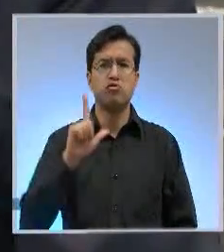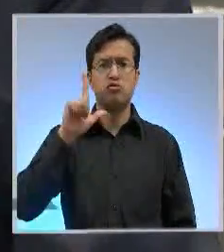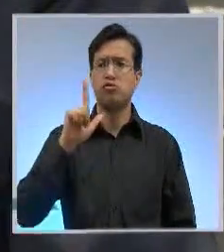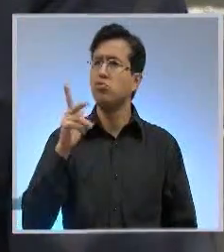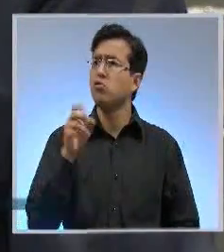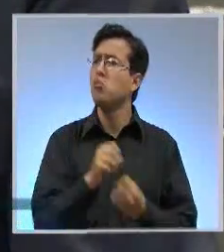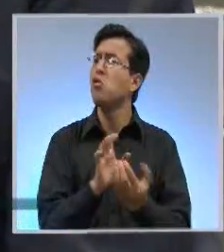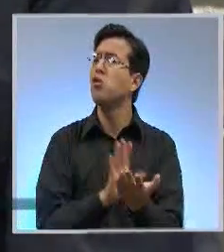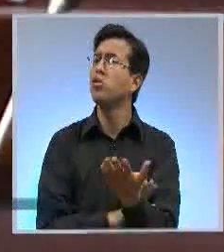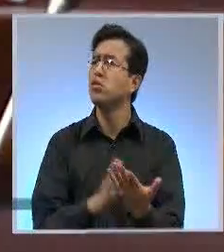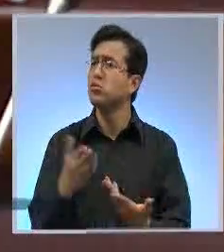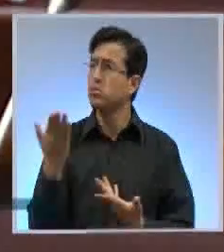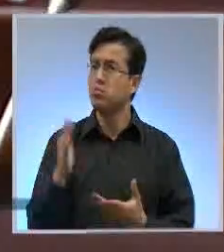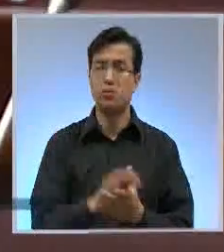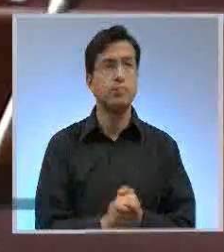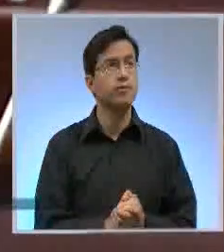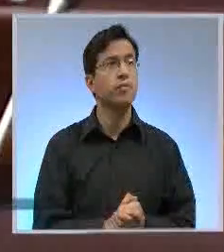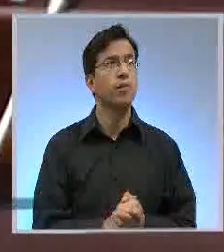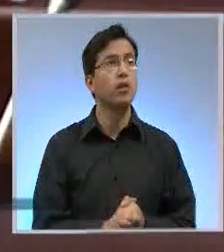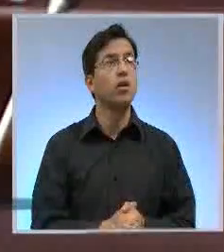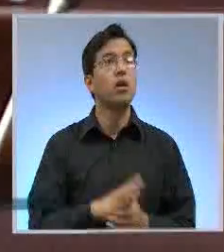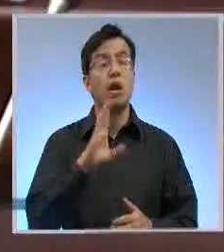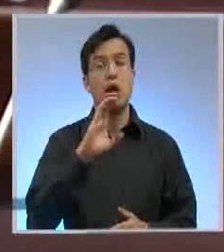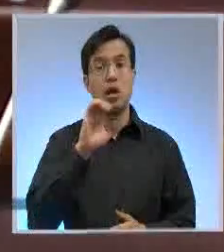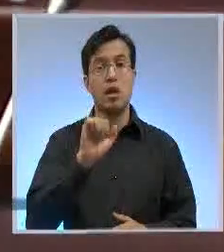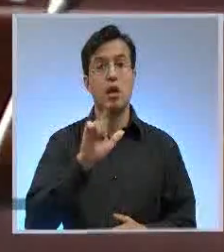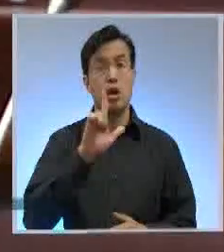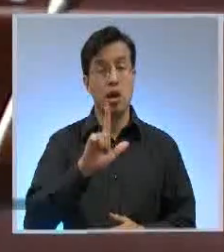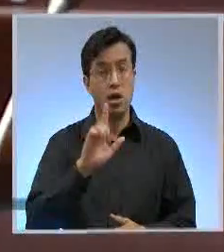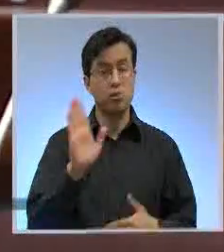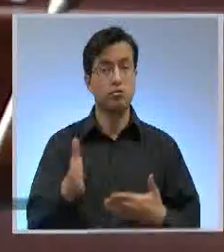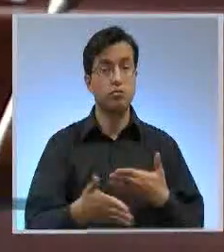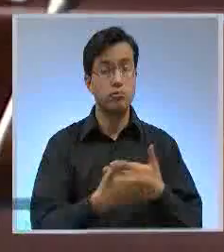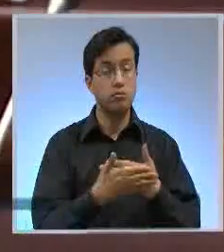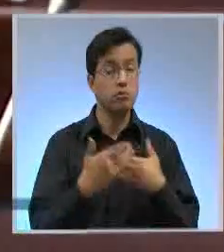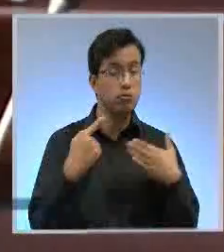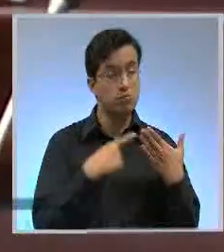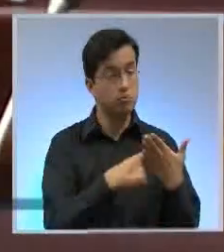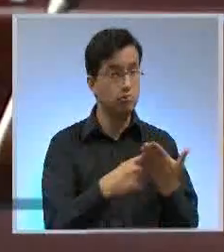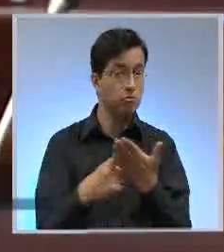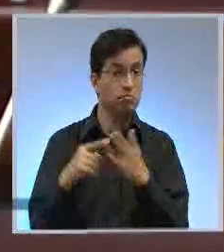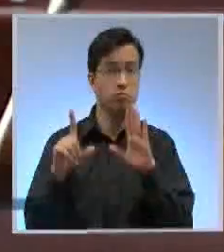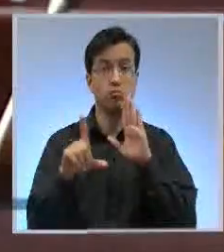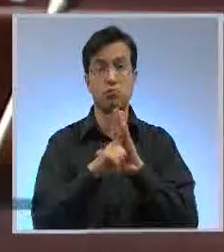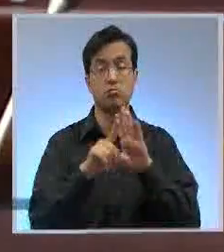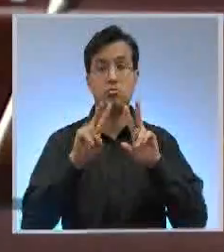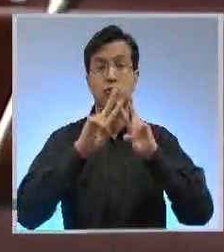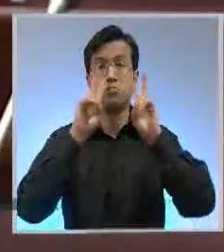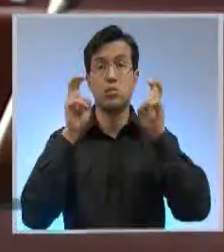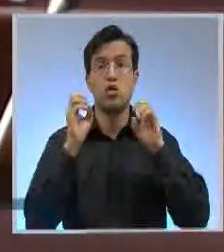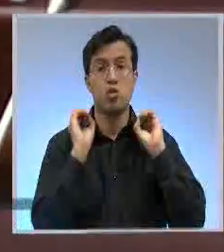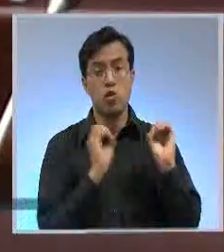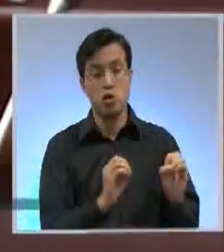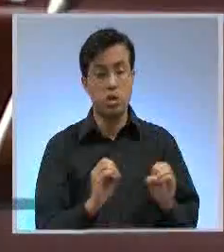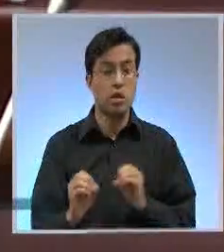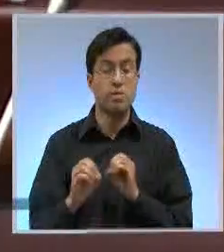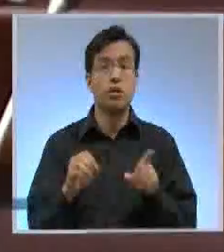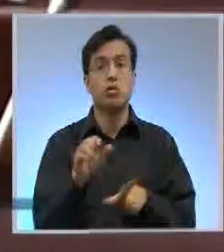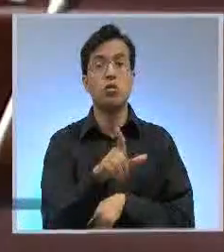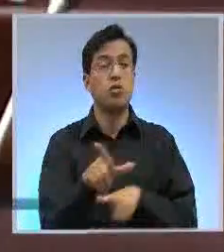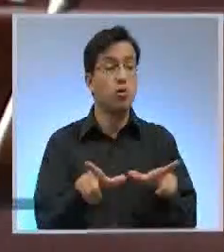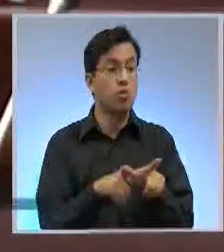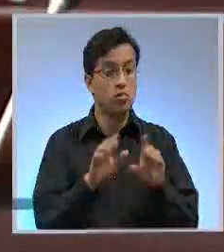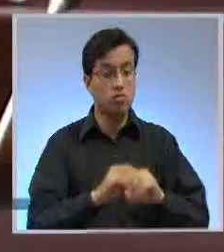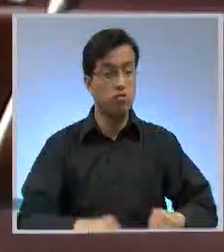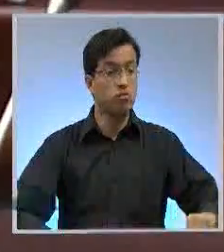el atentar contra la redistribución de la riqueza. Vamos, y hablando de redistribución, con el otro tema polémico, proyecto que está en la comisión que usted